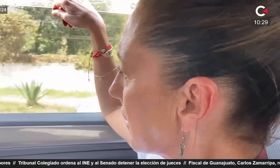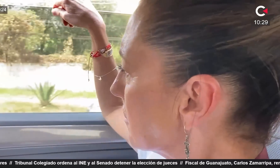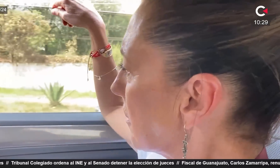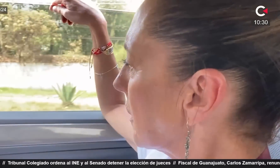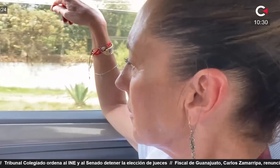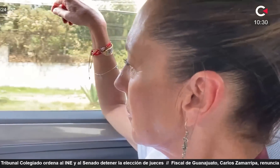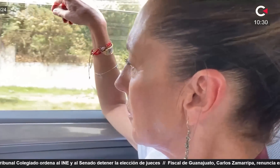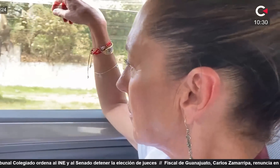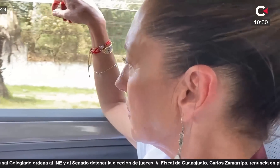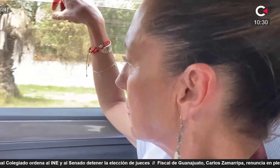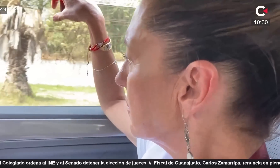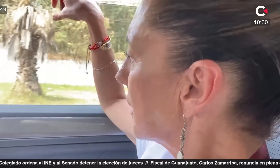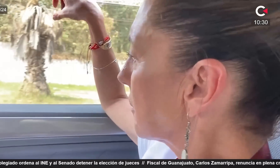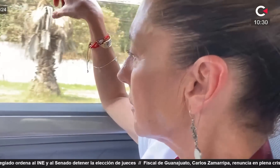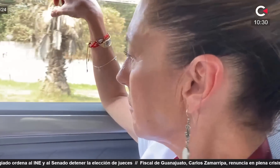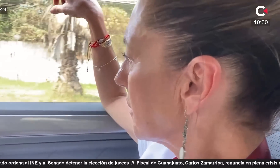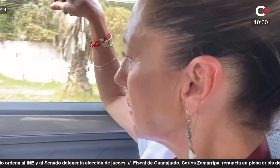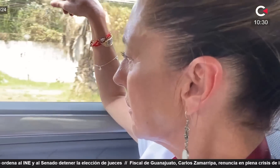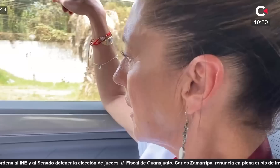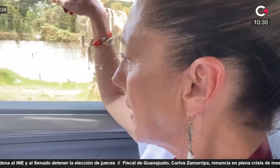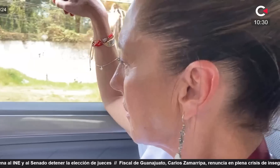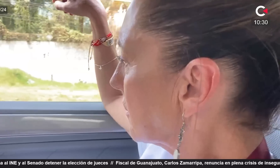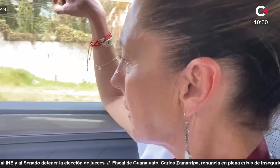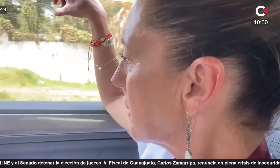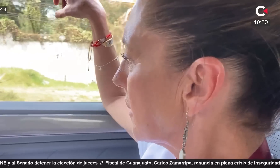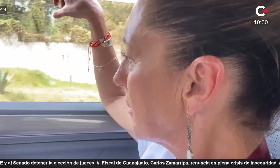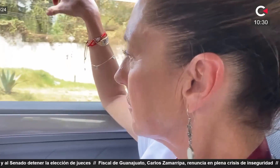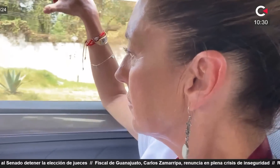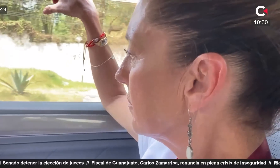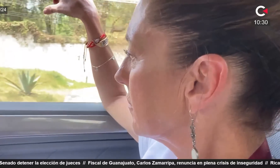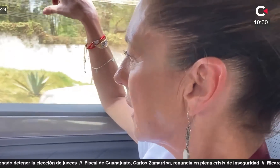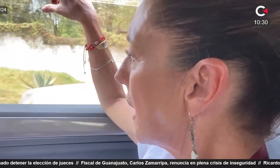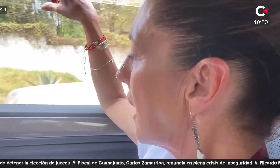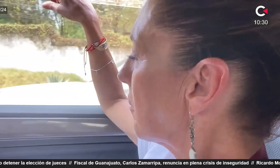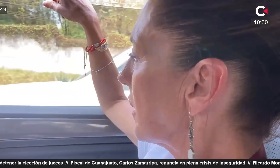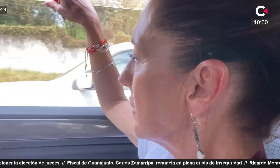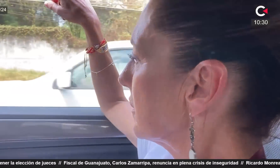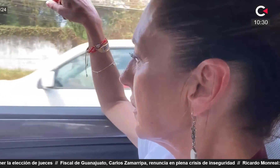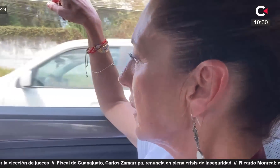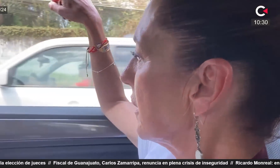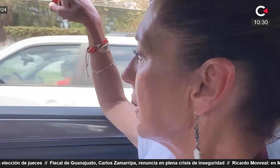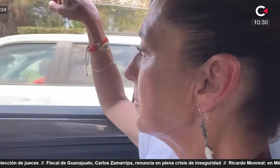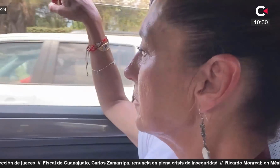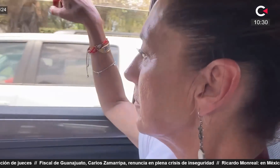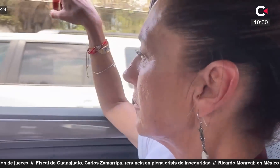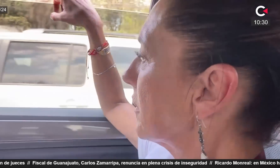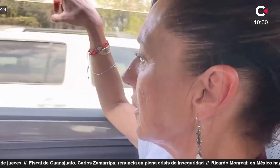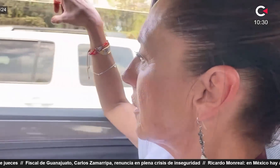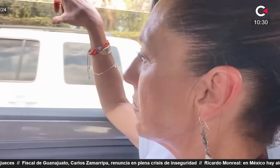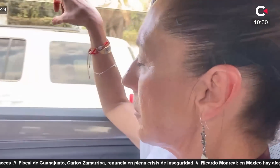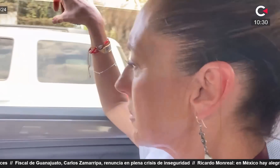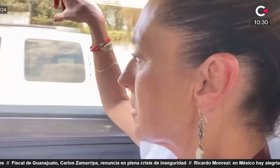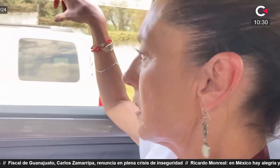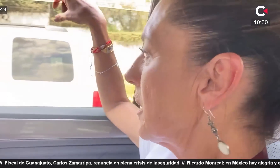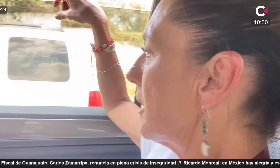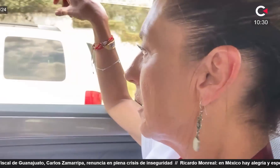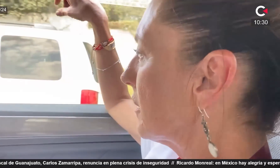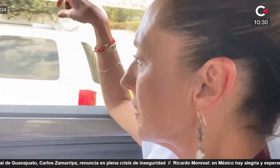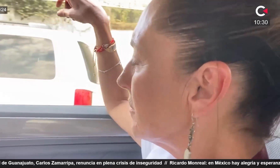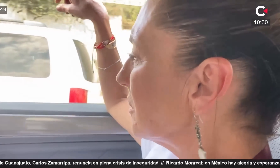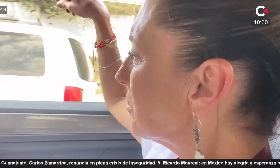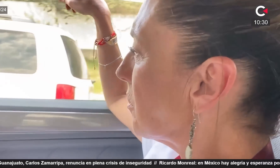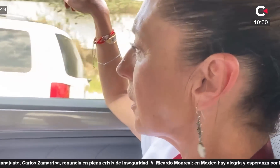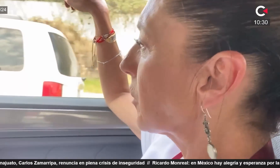digamos que estamos hablando de contaminación del aire, contaminación del agua. vamos a